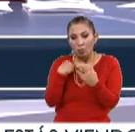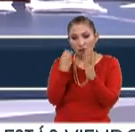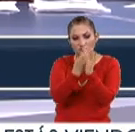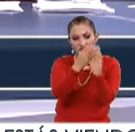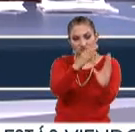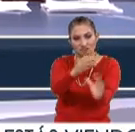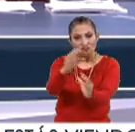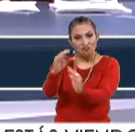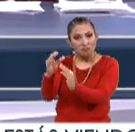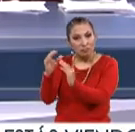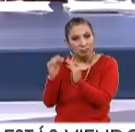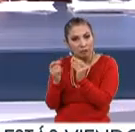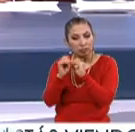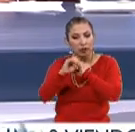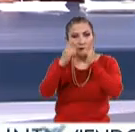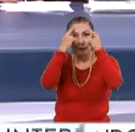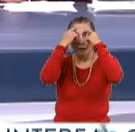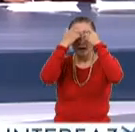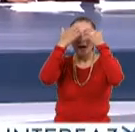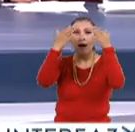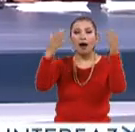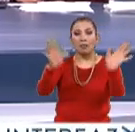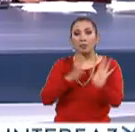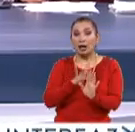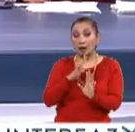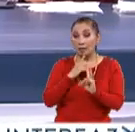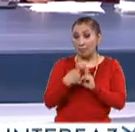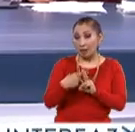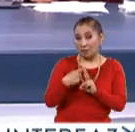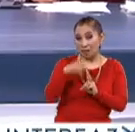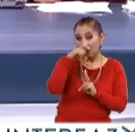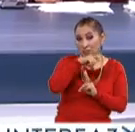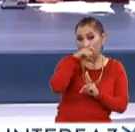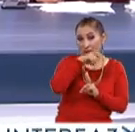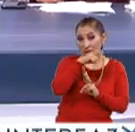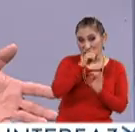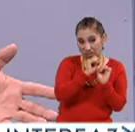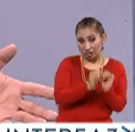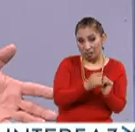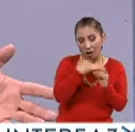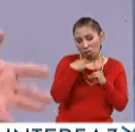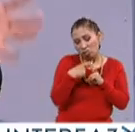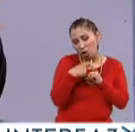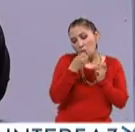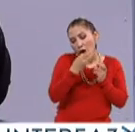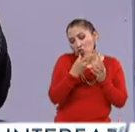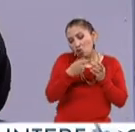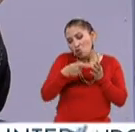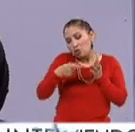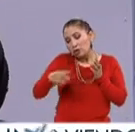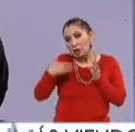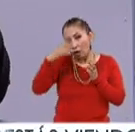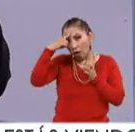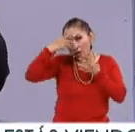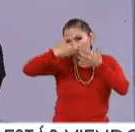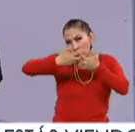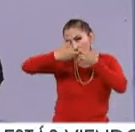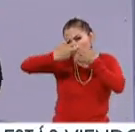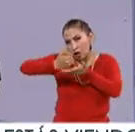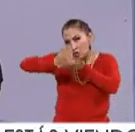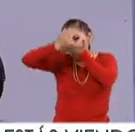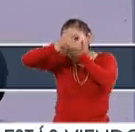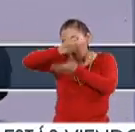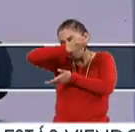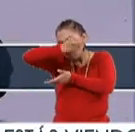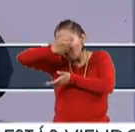didáctico queda claro. Porque además las matemáticas mayas no solo son un sistema de cálculo, sino estructuran la mente, educan